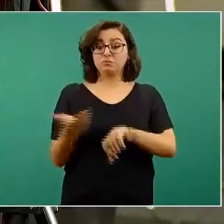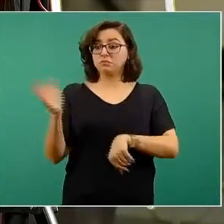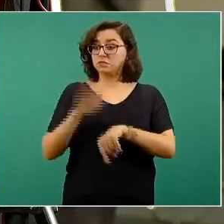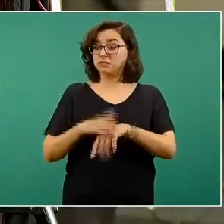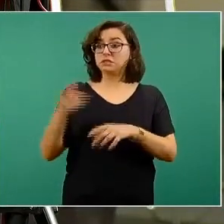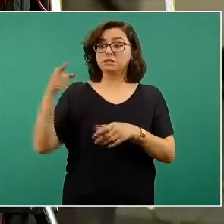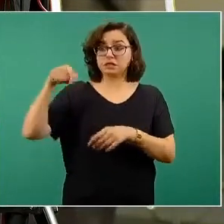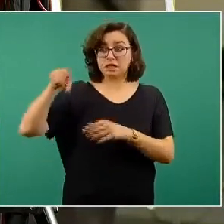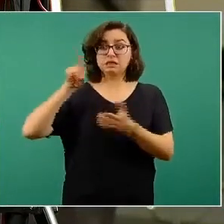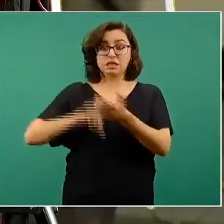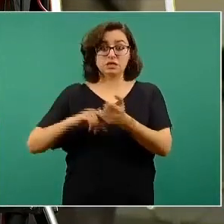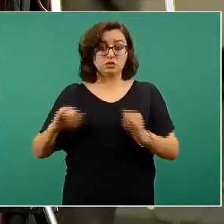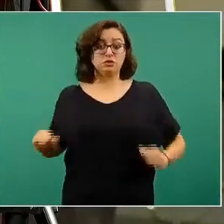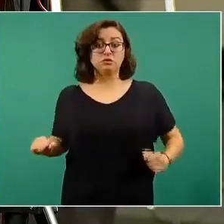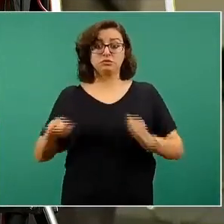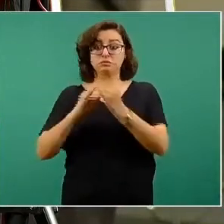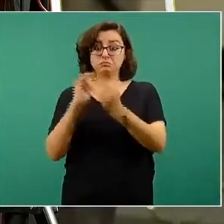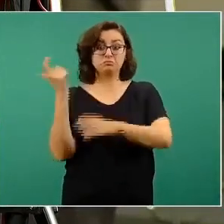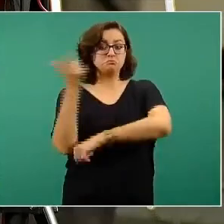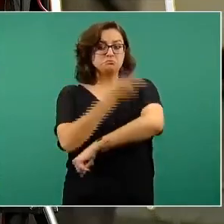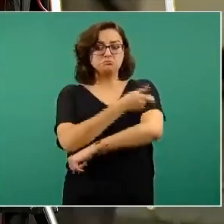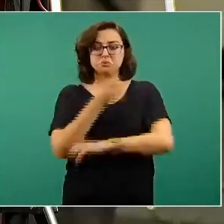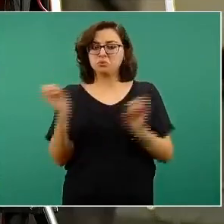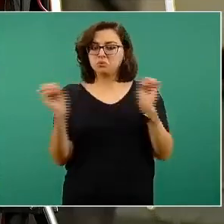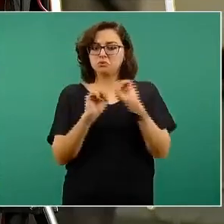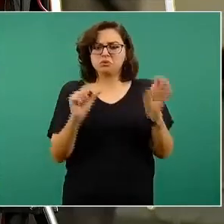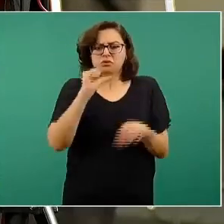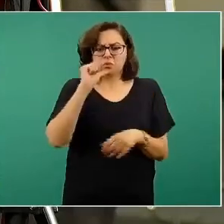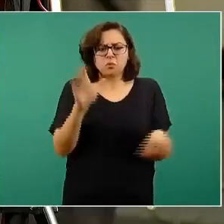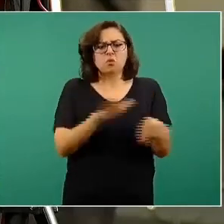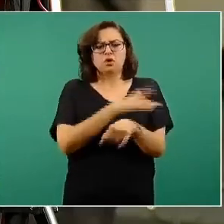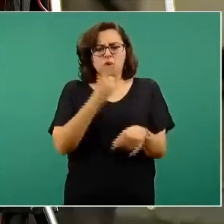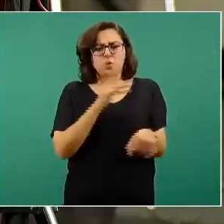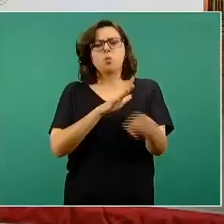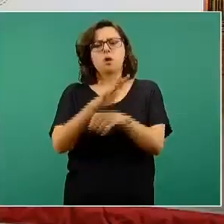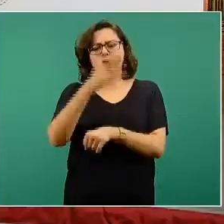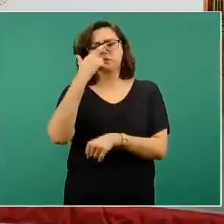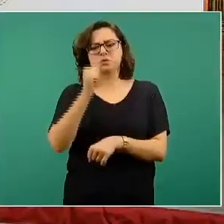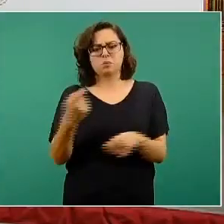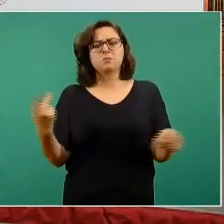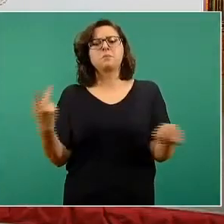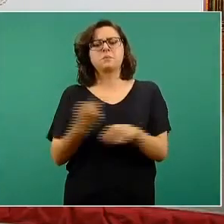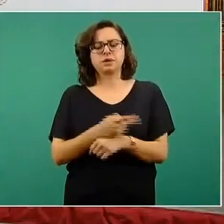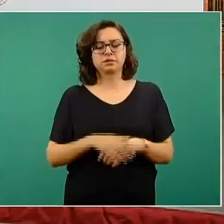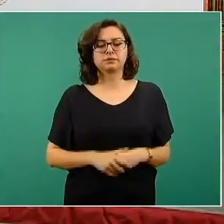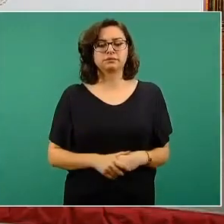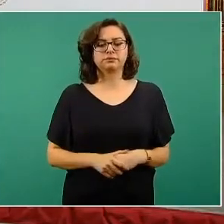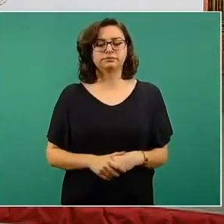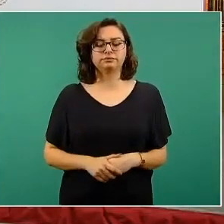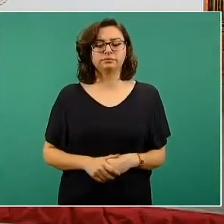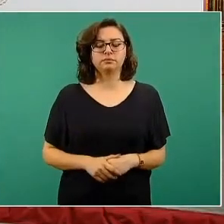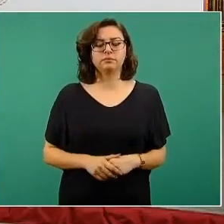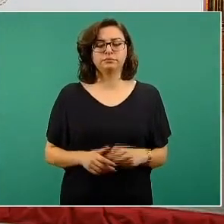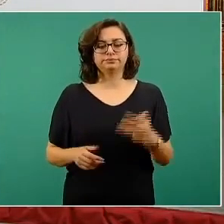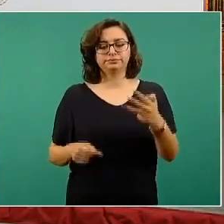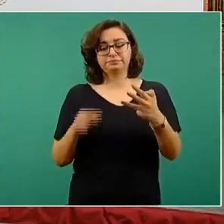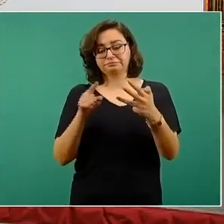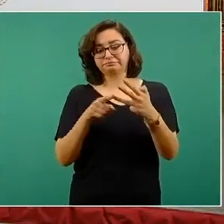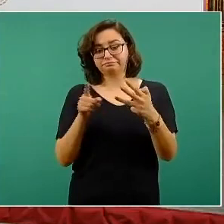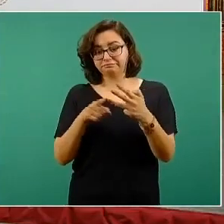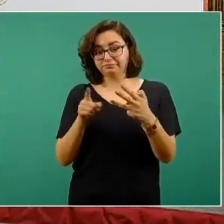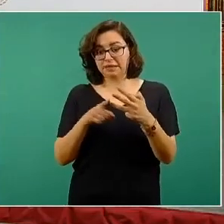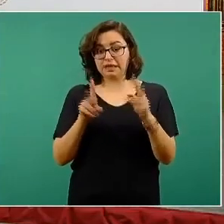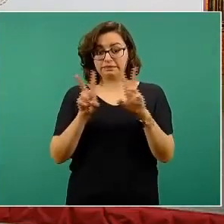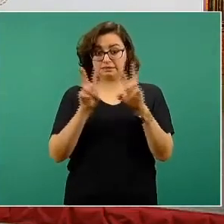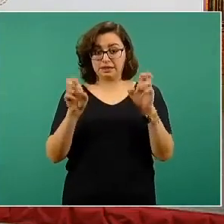recibido ni la primera dosis. ¿Ahí qué estaría pasando, doctor? Gracias. Muchas gracias. Contesto primero esa segunda pregunta. Es parte